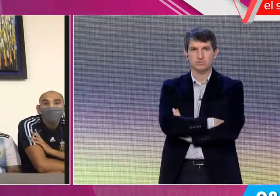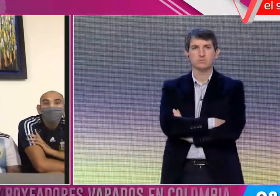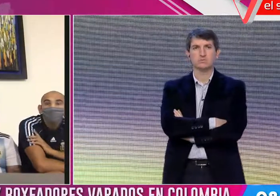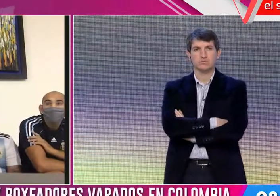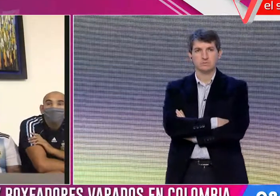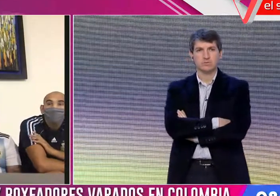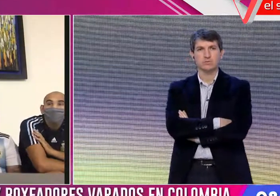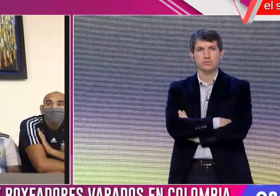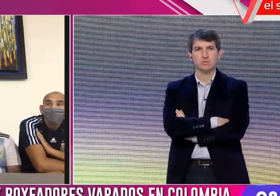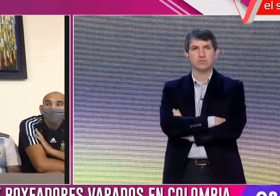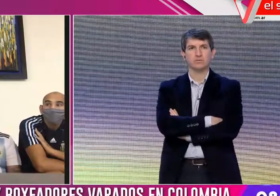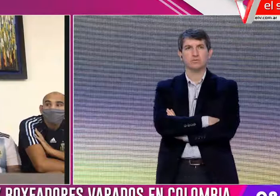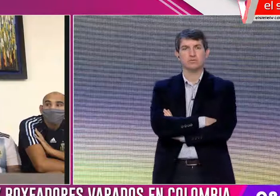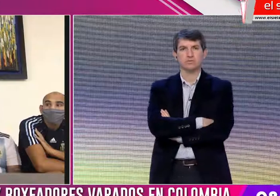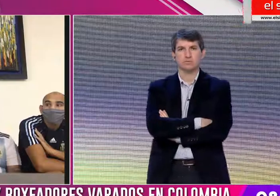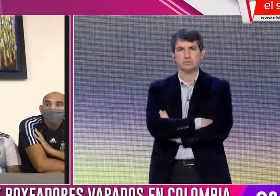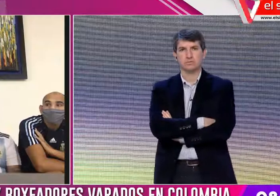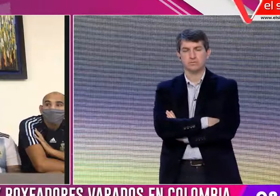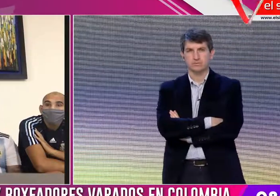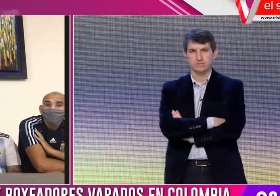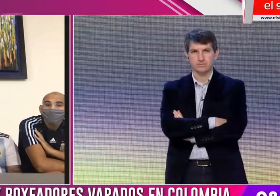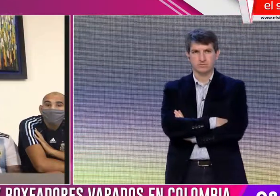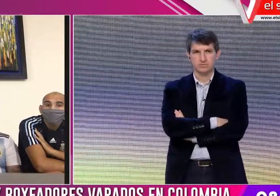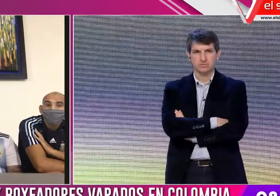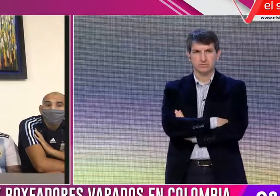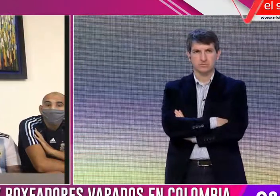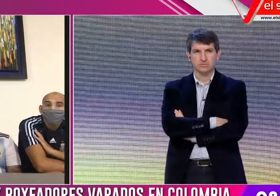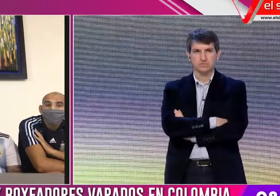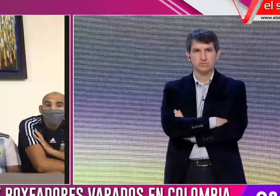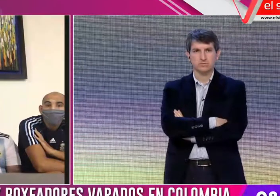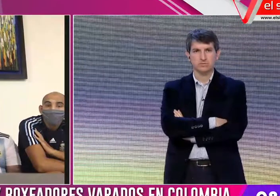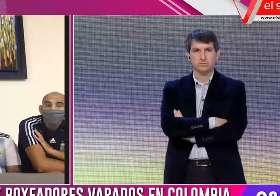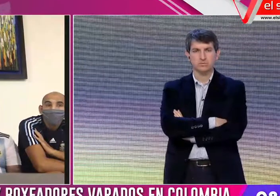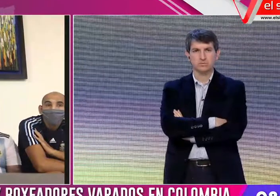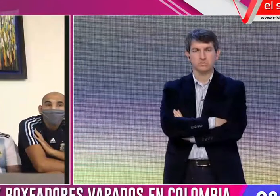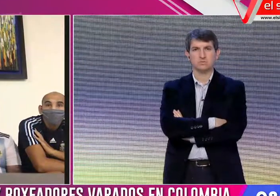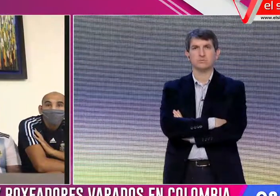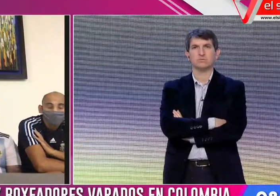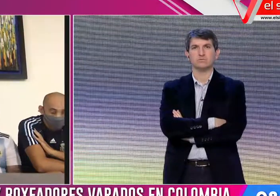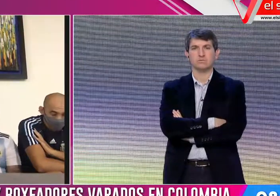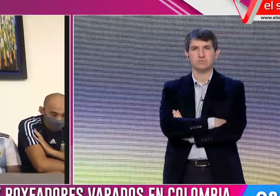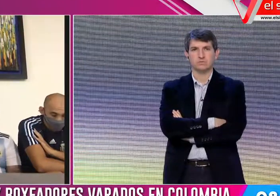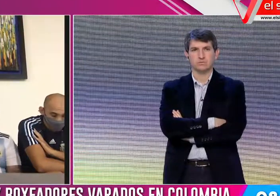ayer. Nos quedamos en el aeropuerto porque hacía una hora o dos que había salido